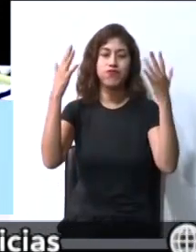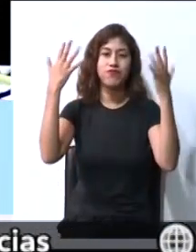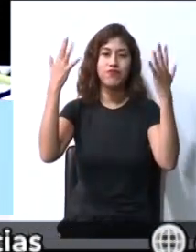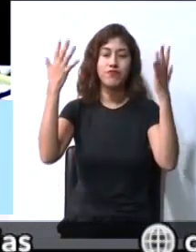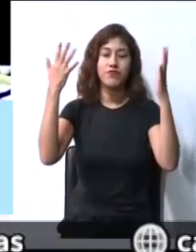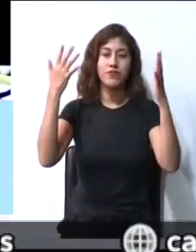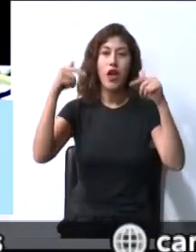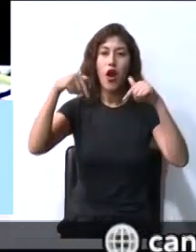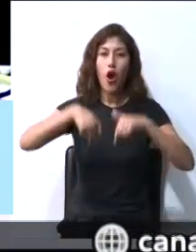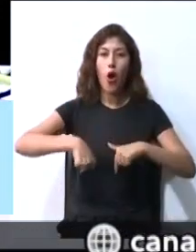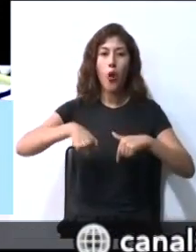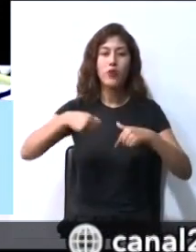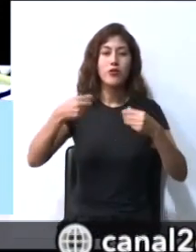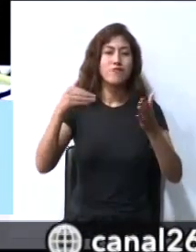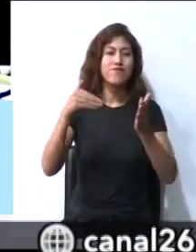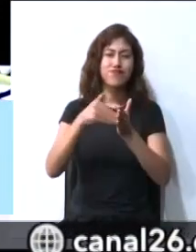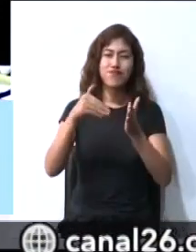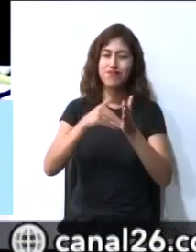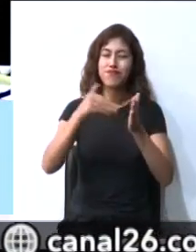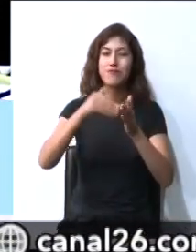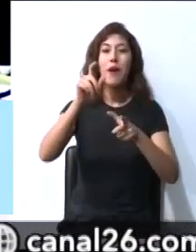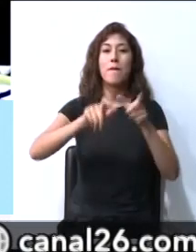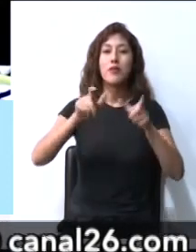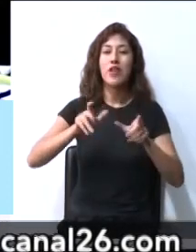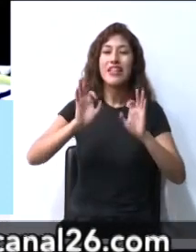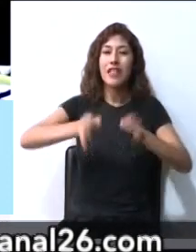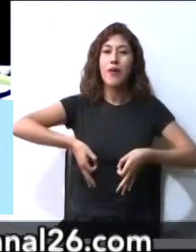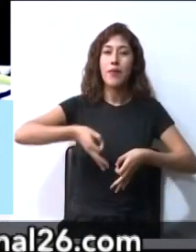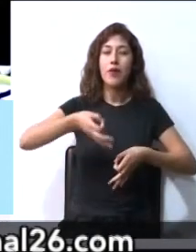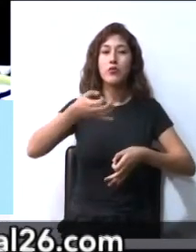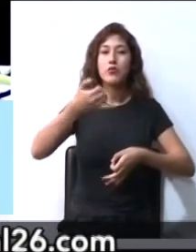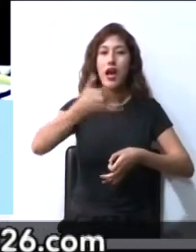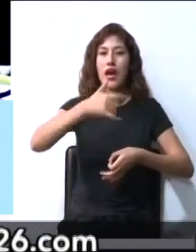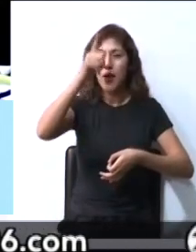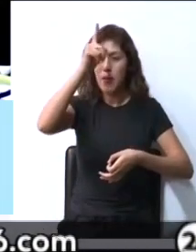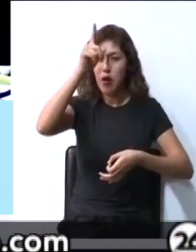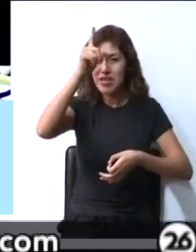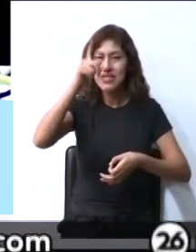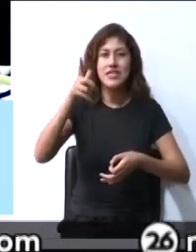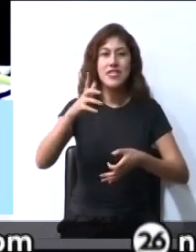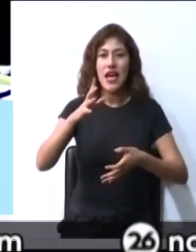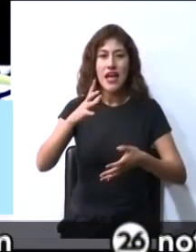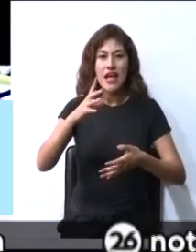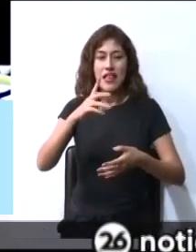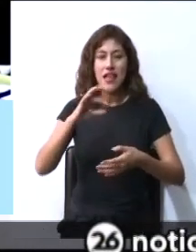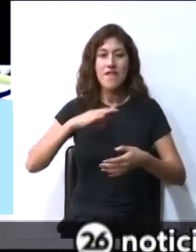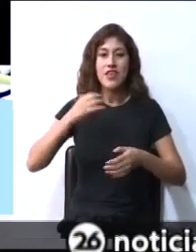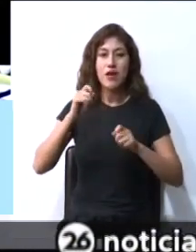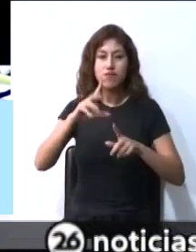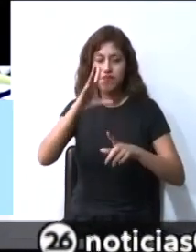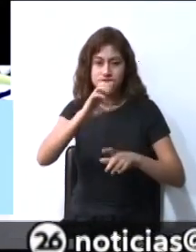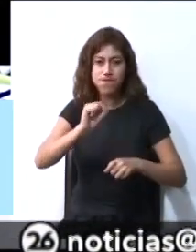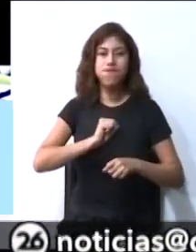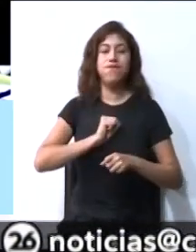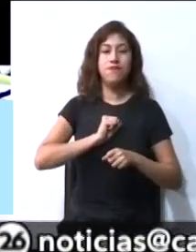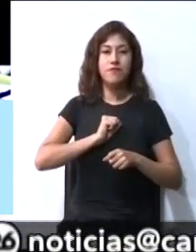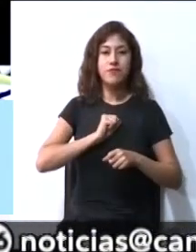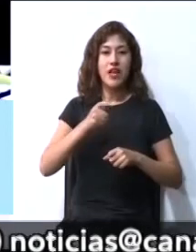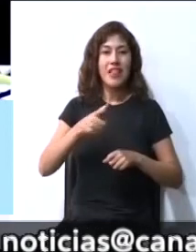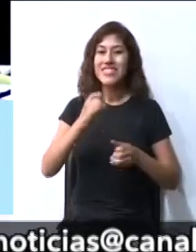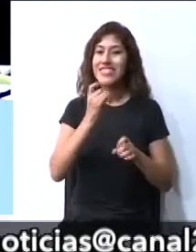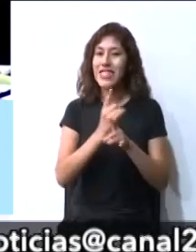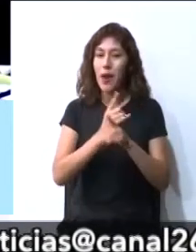Hoy millones de personas saben que cada agente arriesga su vida para cuidarlos y confían que si algo les pasa, la policía